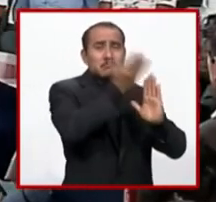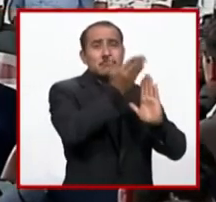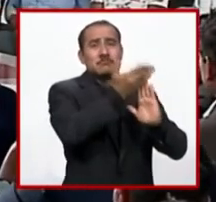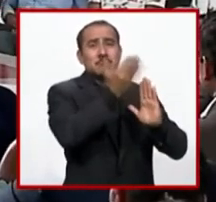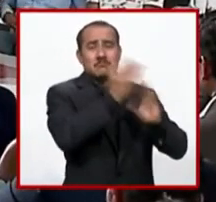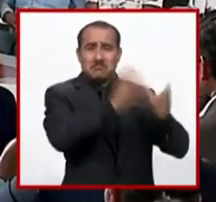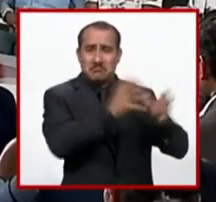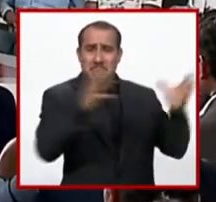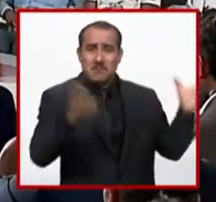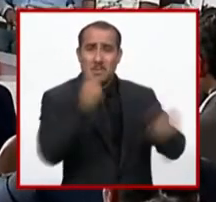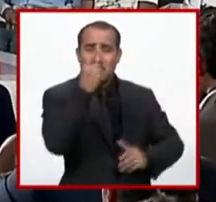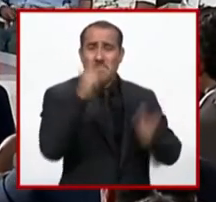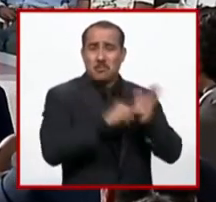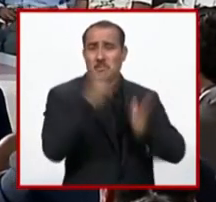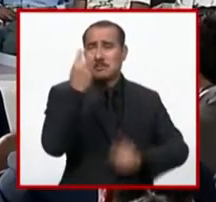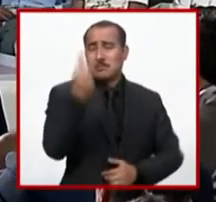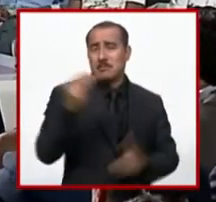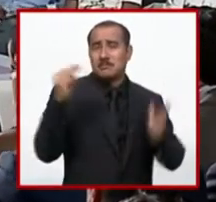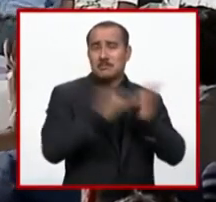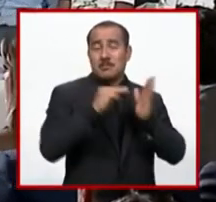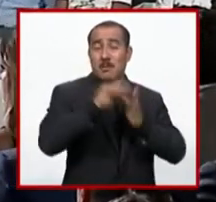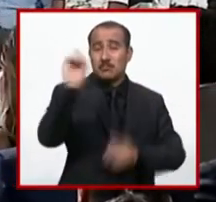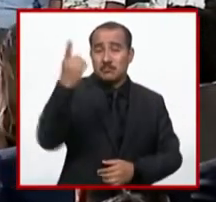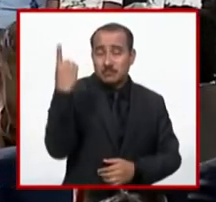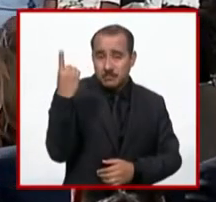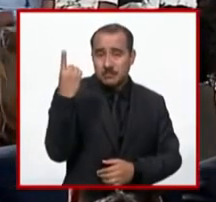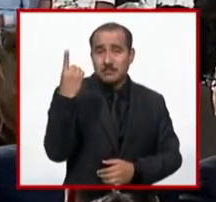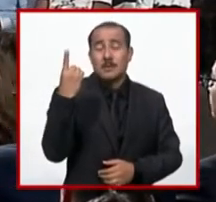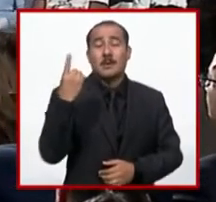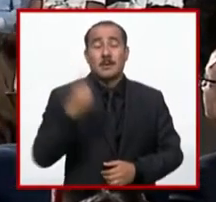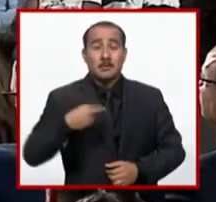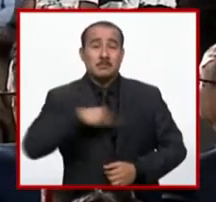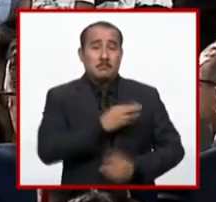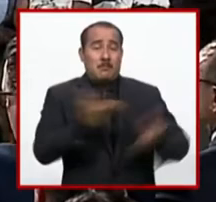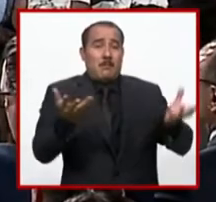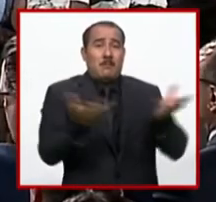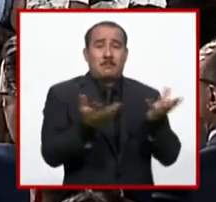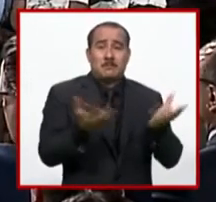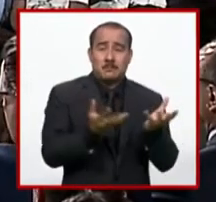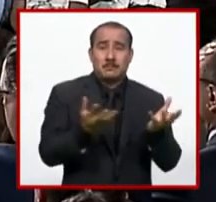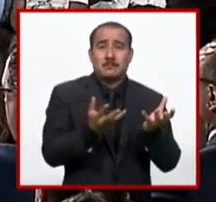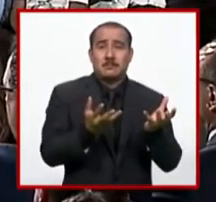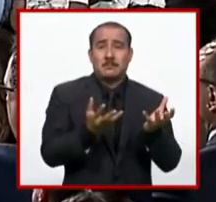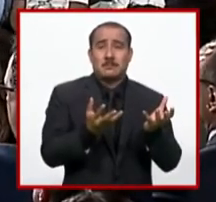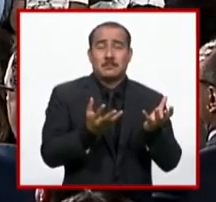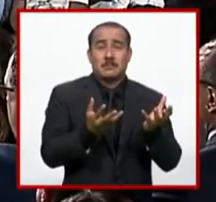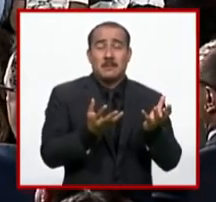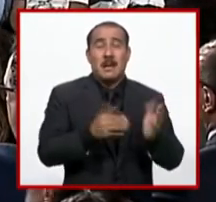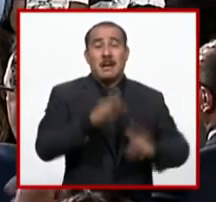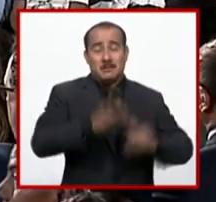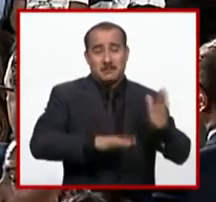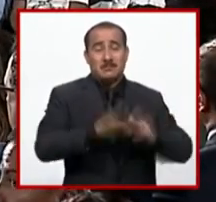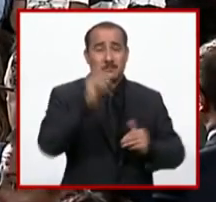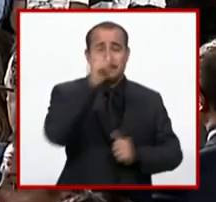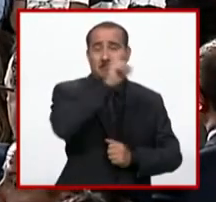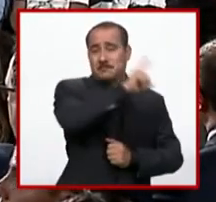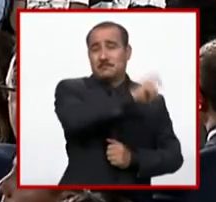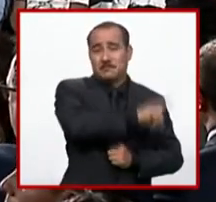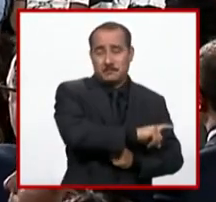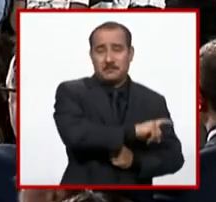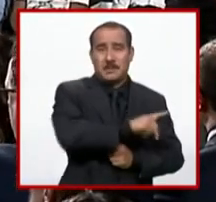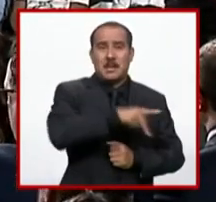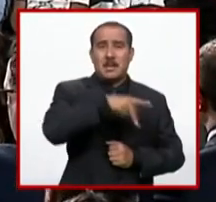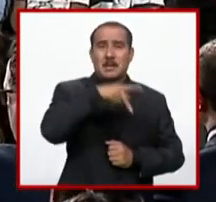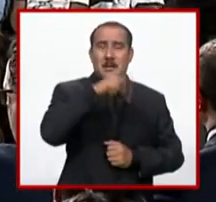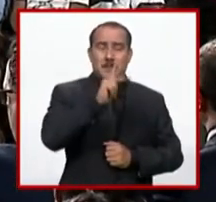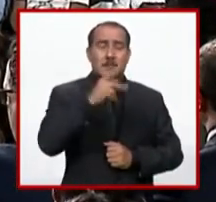e inversión, 1.2 billones de dólares. Lo hicimos aún en el desastre que vivimos, pero